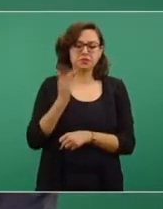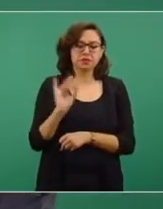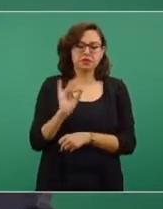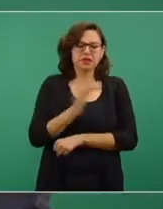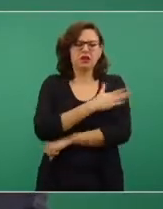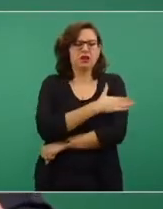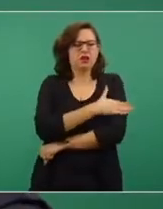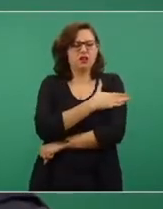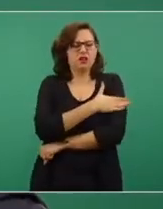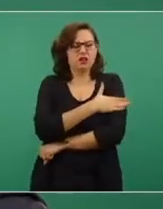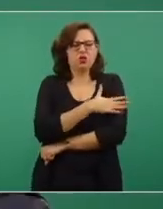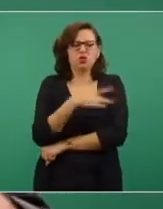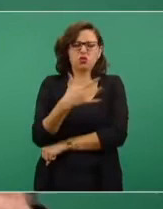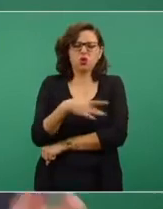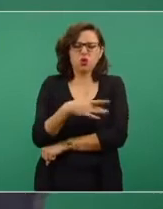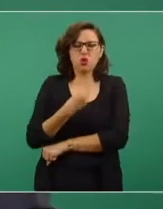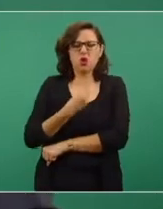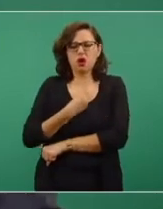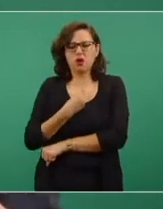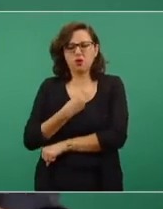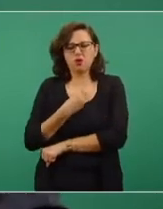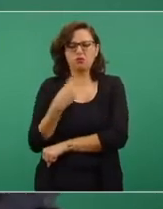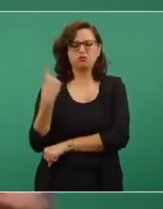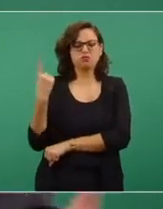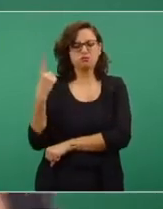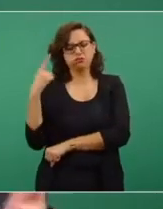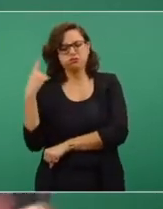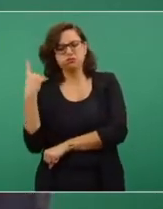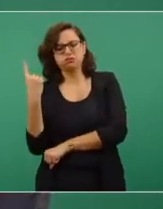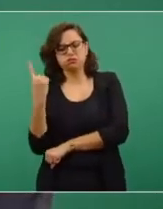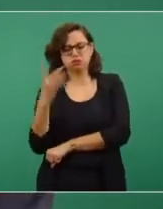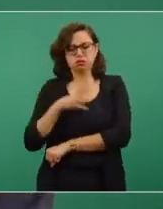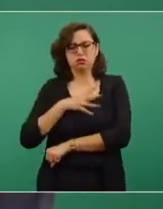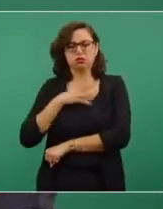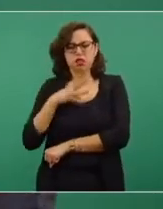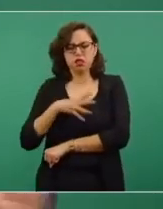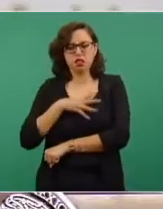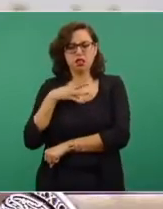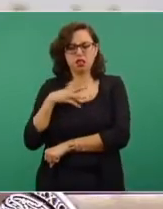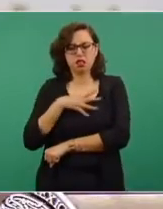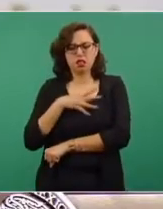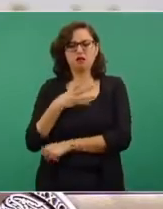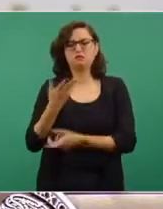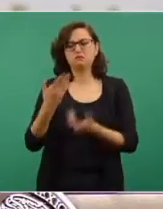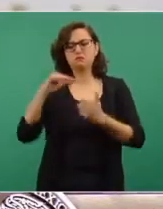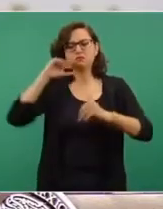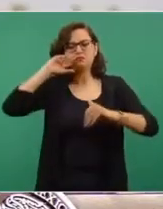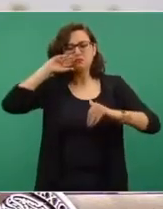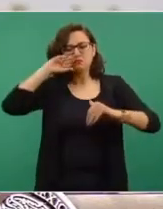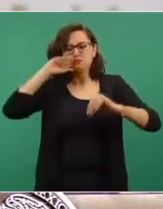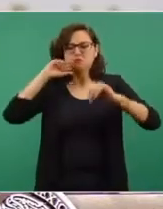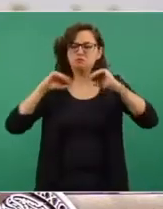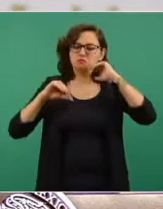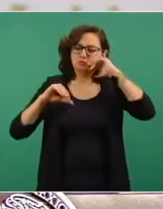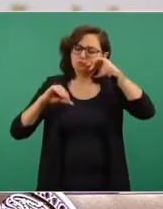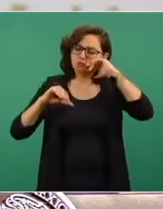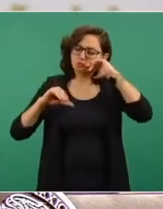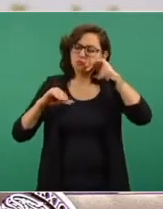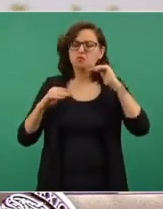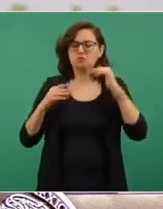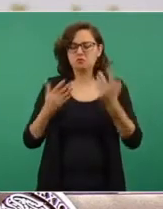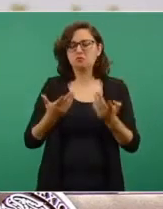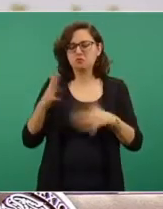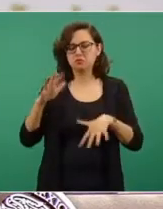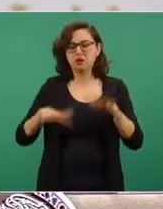el sitio de inyección, mareo, náusea, que duran poco tiempo, a veces se presenta fiebre el primero o segundo día después